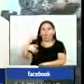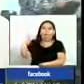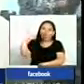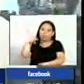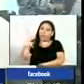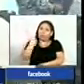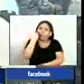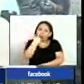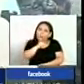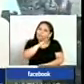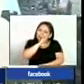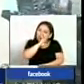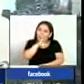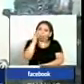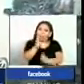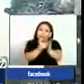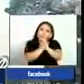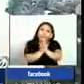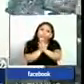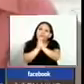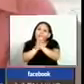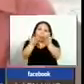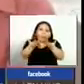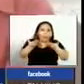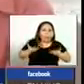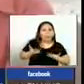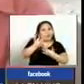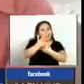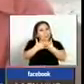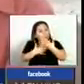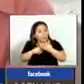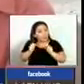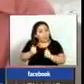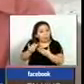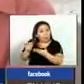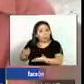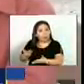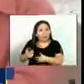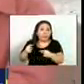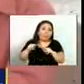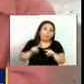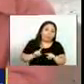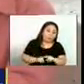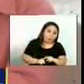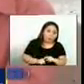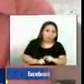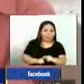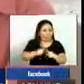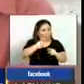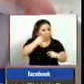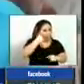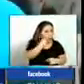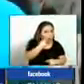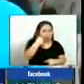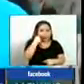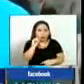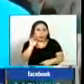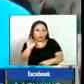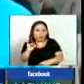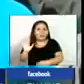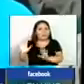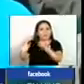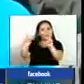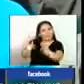la donación de plasma convalesciente para ayudarle. Sin embargo, a pesar del esfuerzo que se hizo por las autoridades